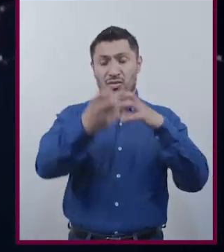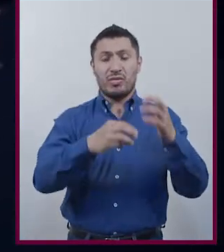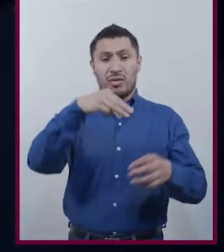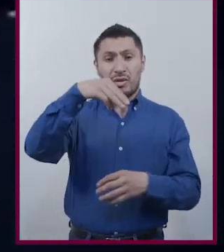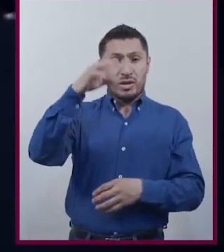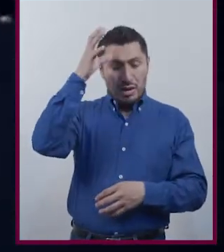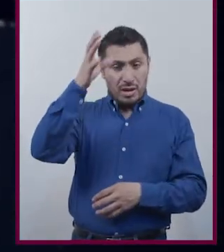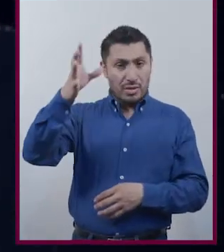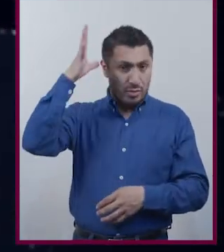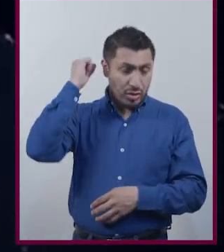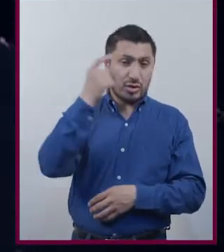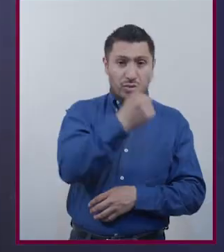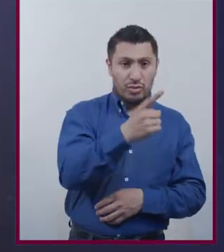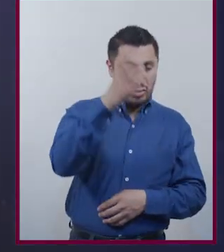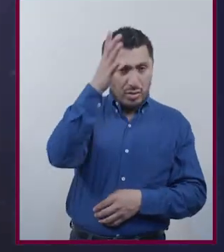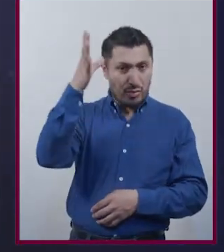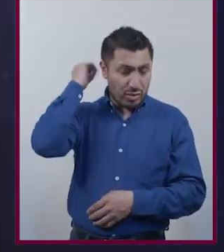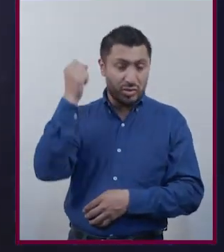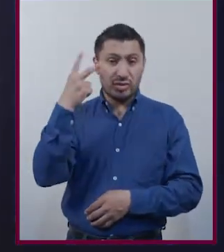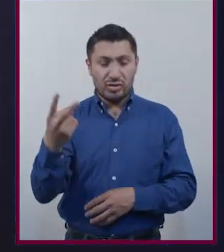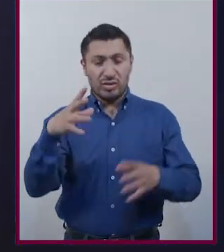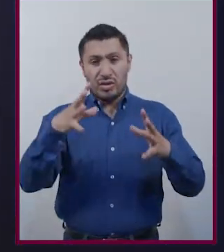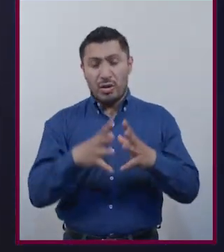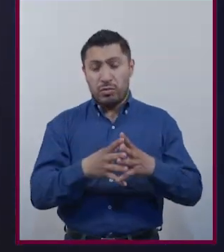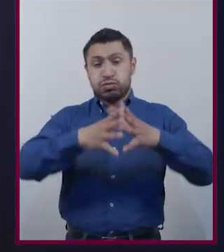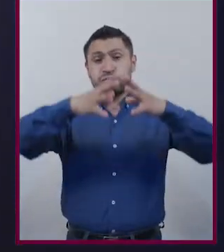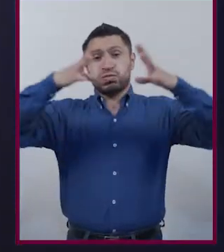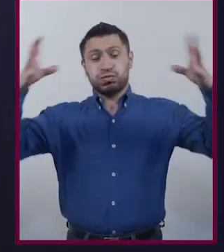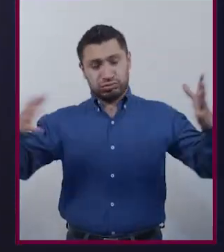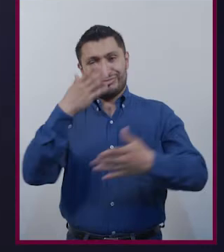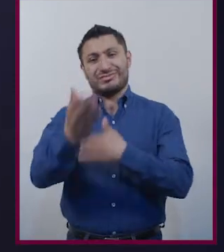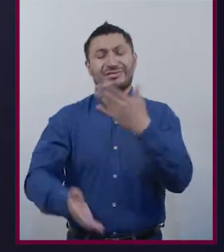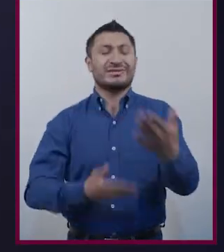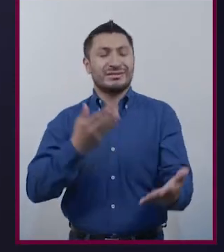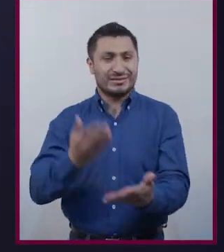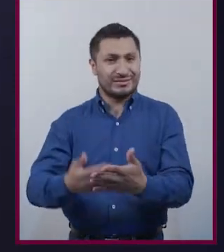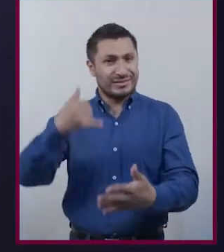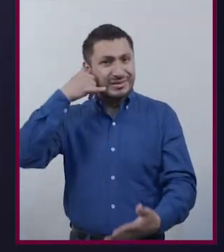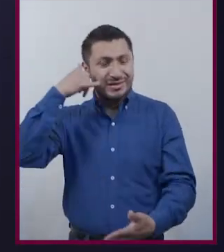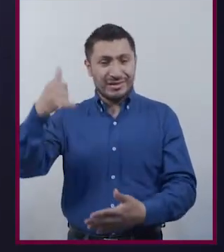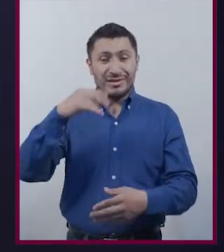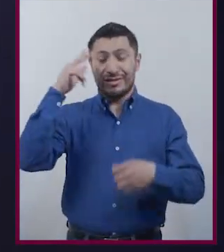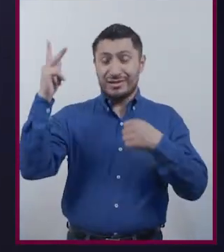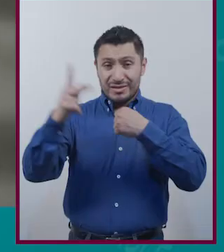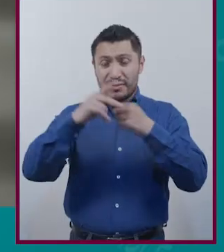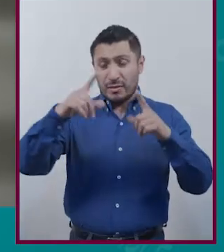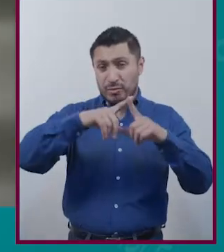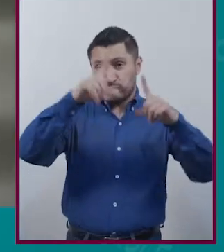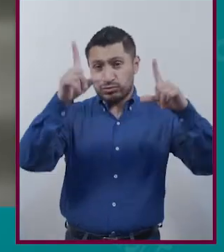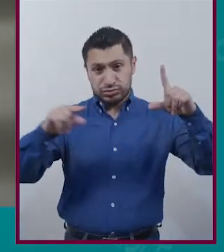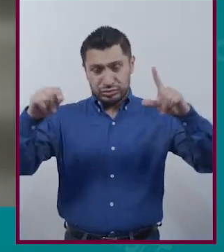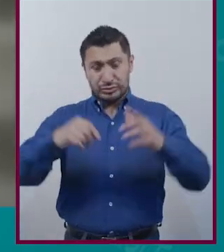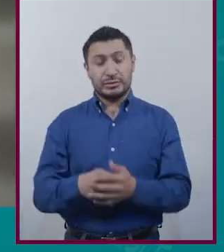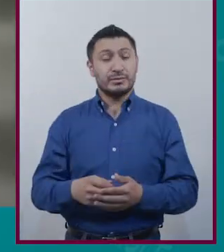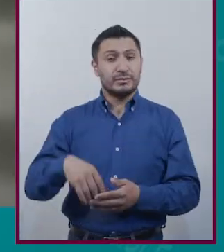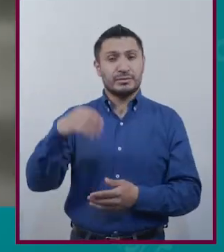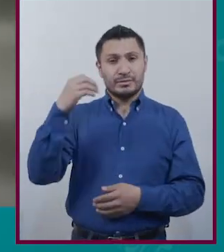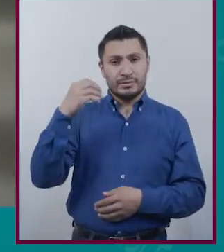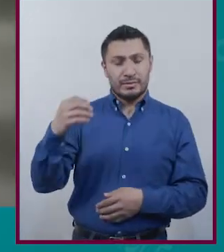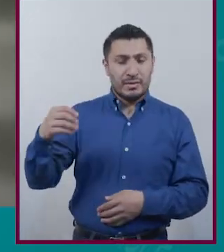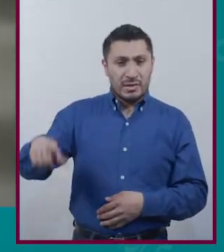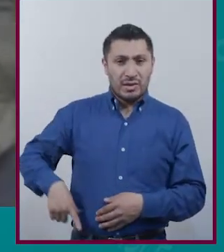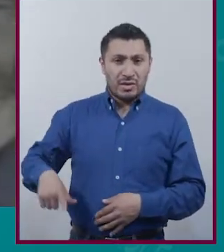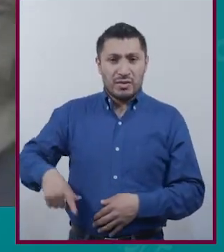el Morelos 2, que consiguieron ampliar la cobertura del servicio telefónico en el país. Durante el sexenio